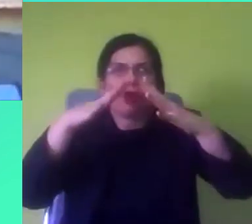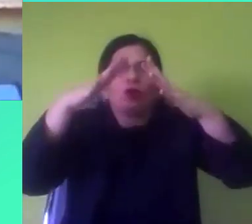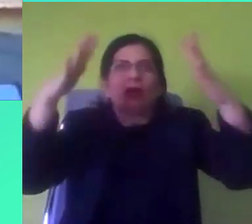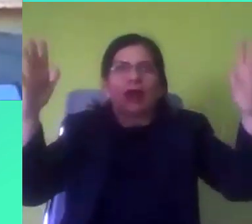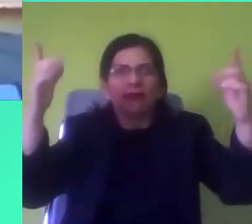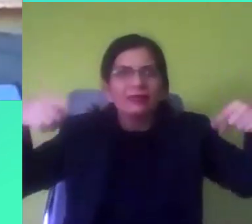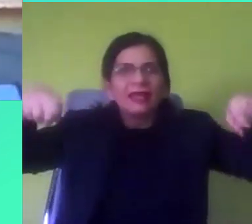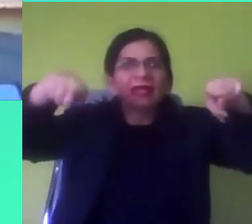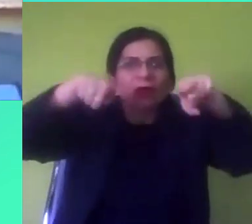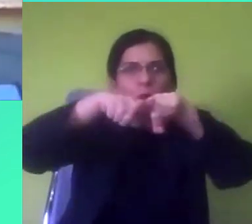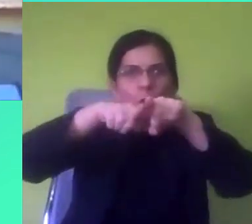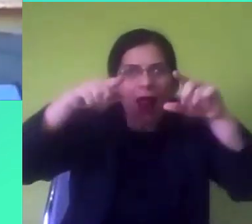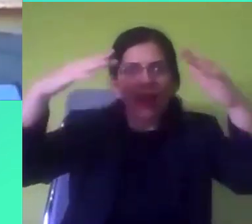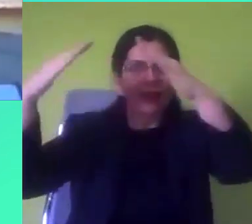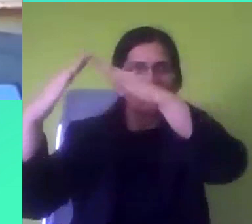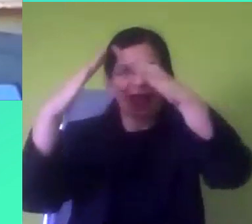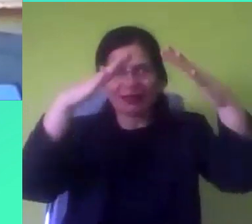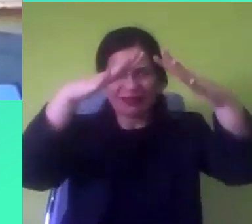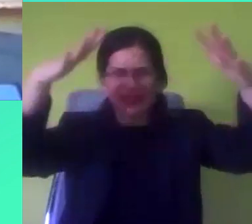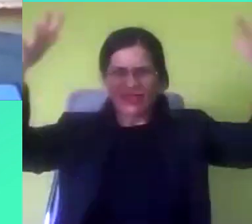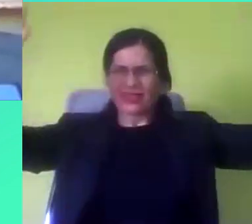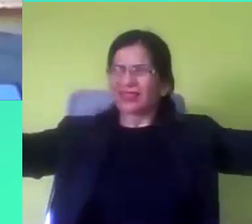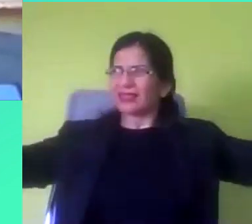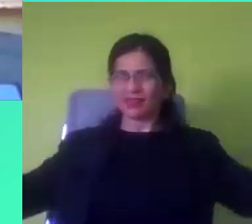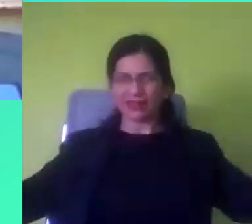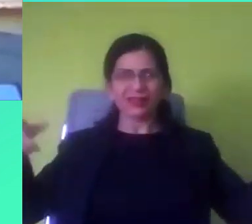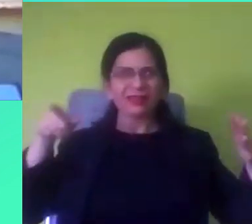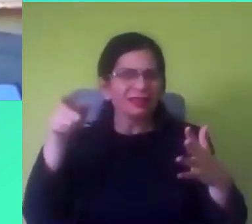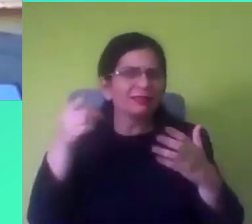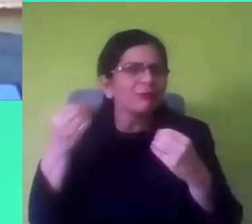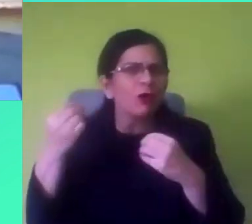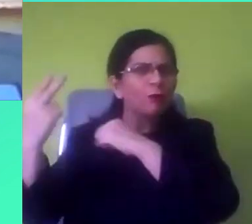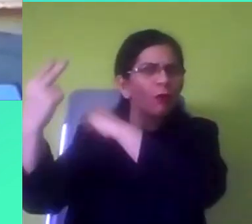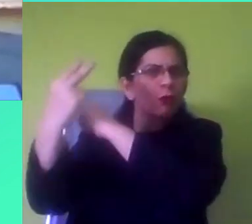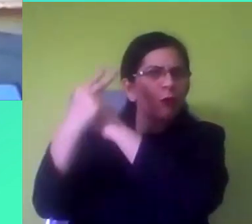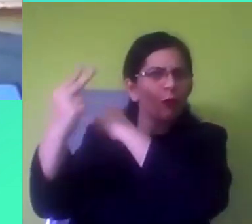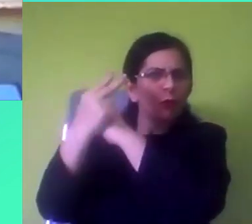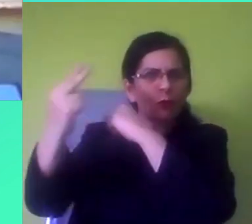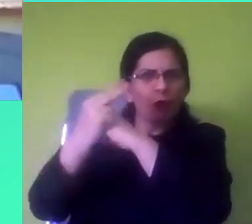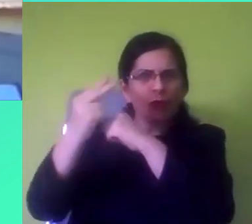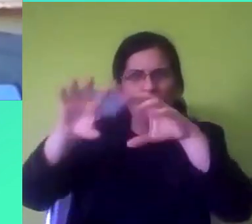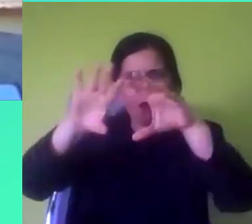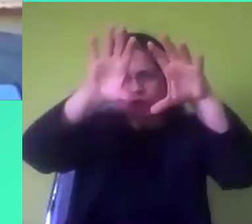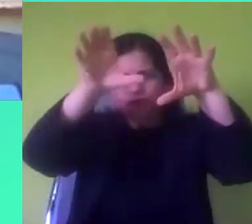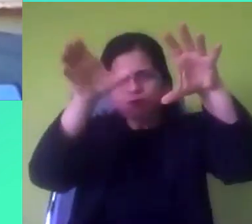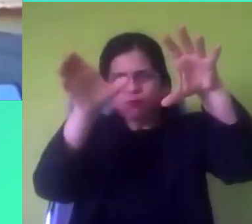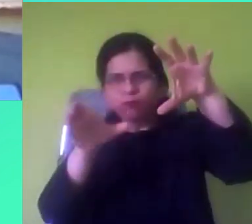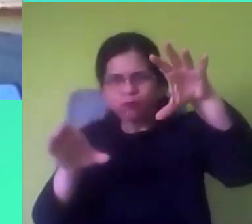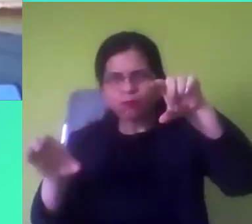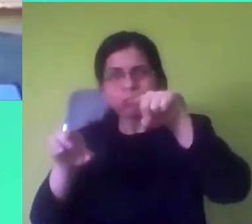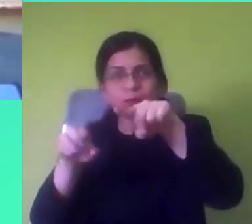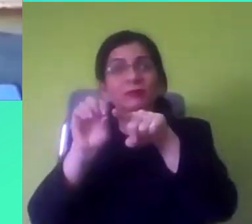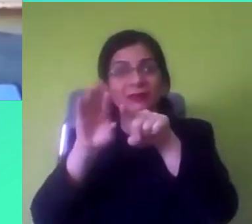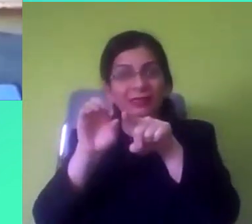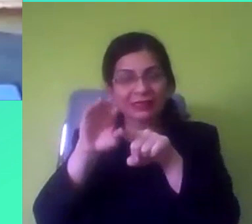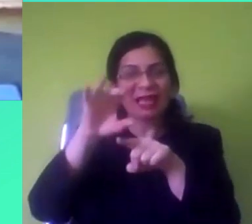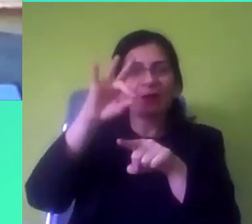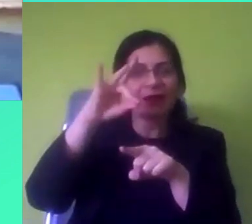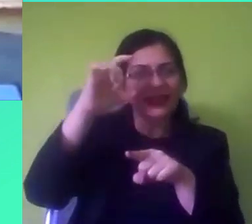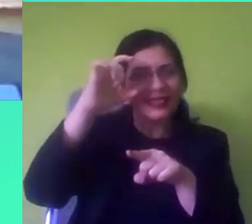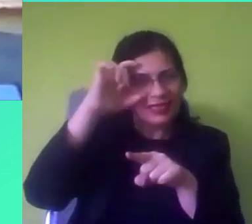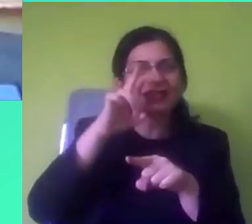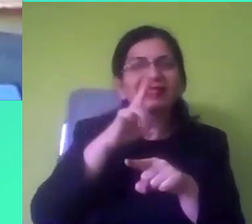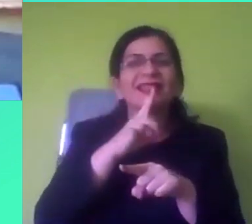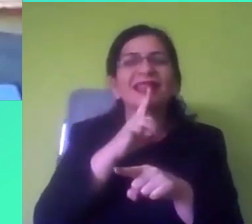en la superficie de los glaciares, pero estos glaciares, estos sedimentos lo que hacen es cubrir con una capa de detritos. Y